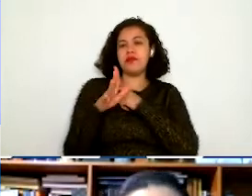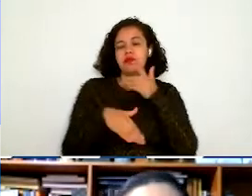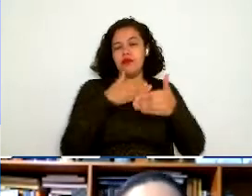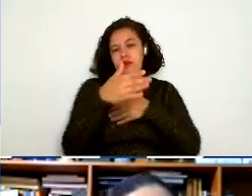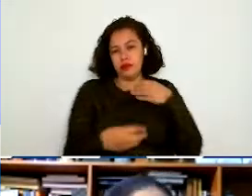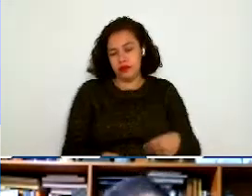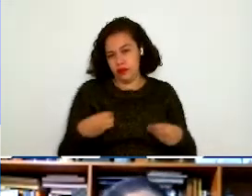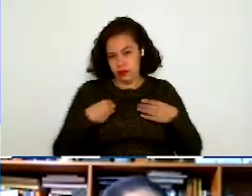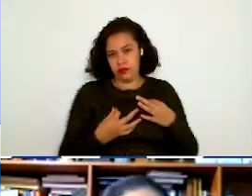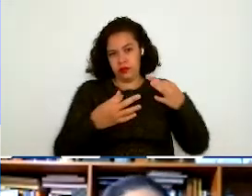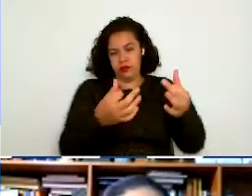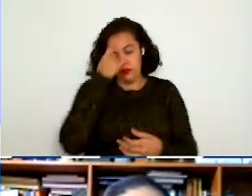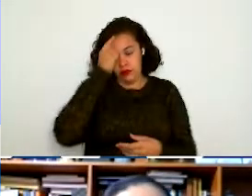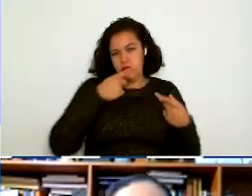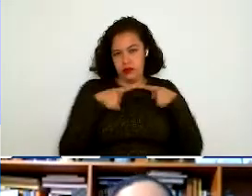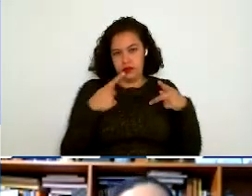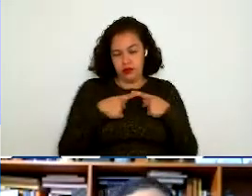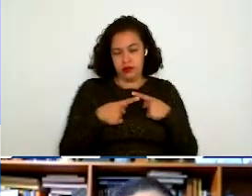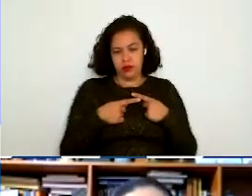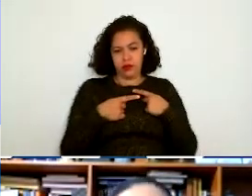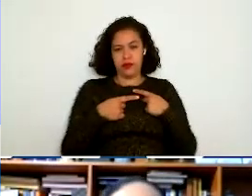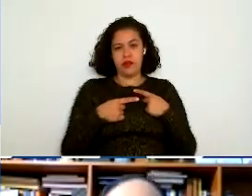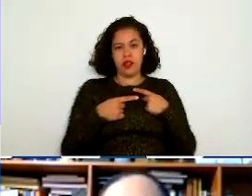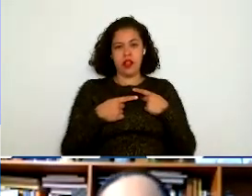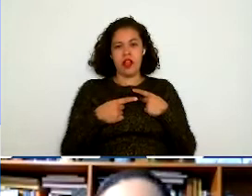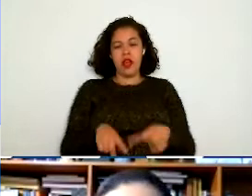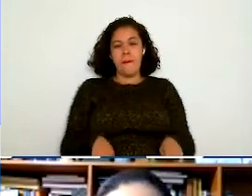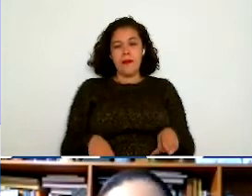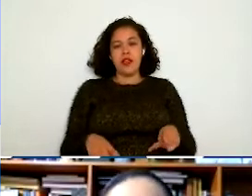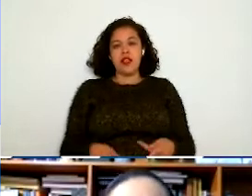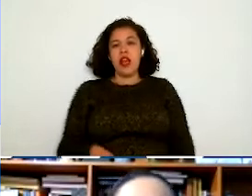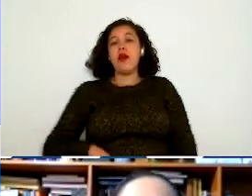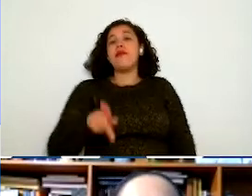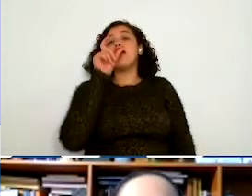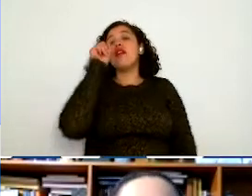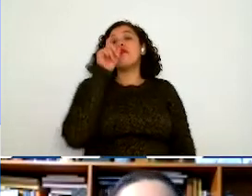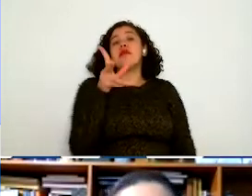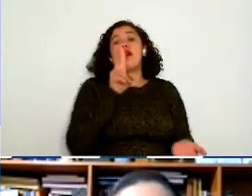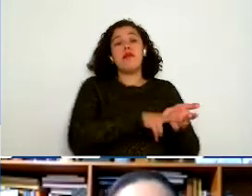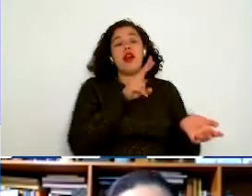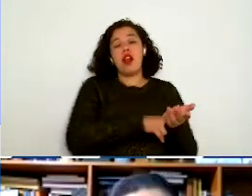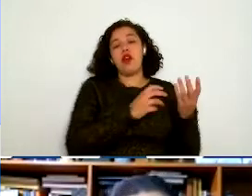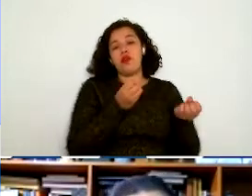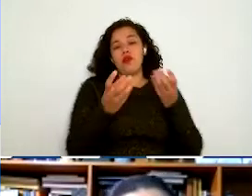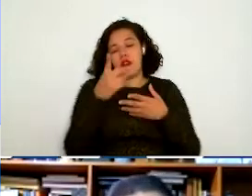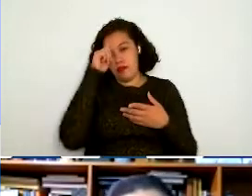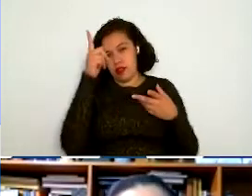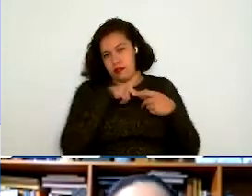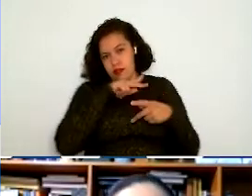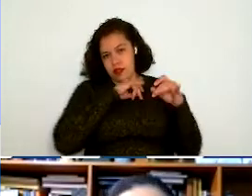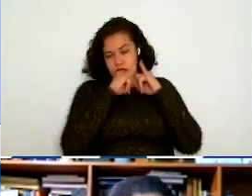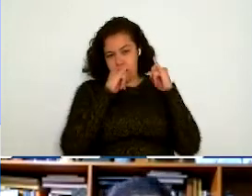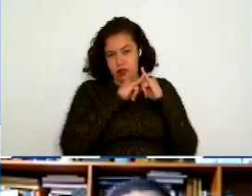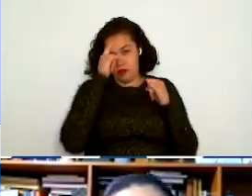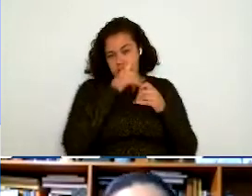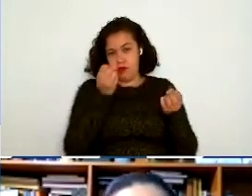de vida de la persona, pero también va a mejorar o le va a agregar un valor a mi institución, va a